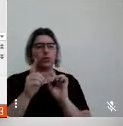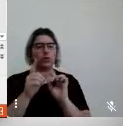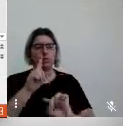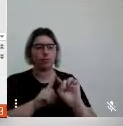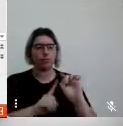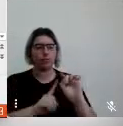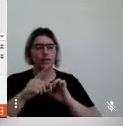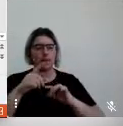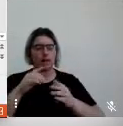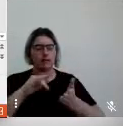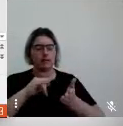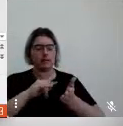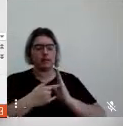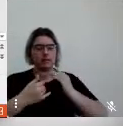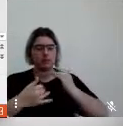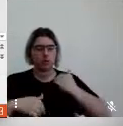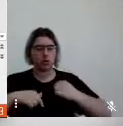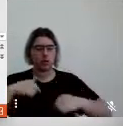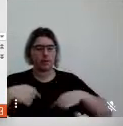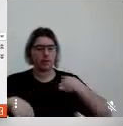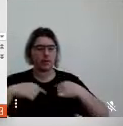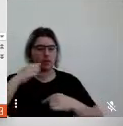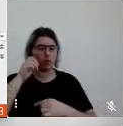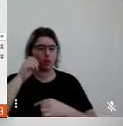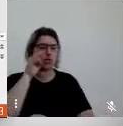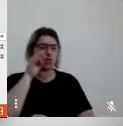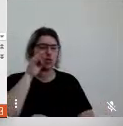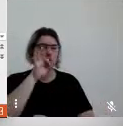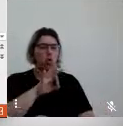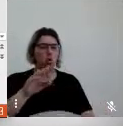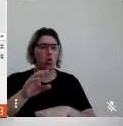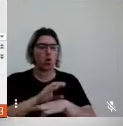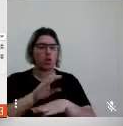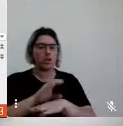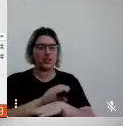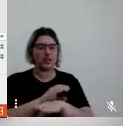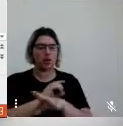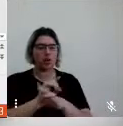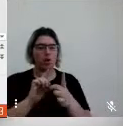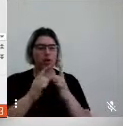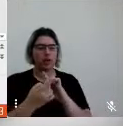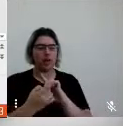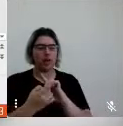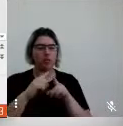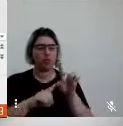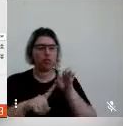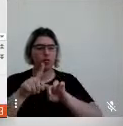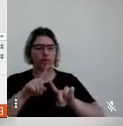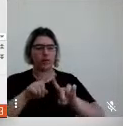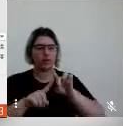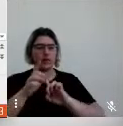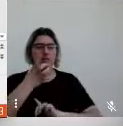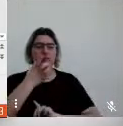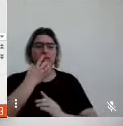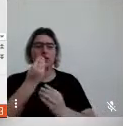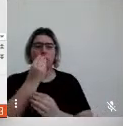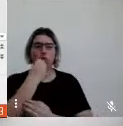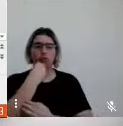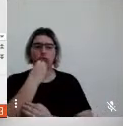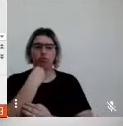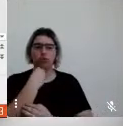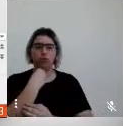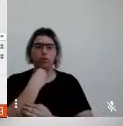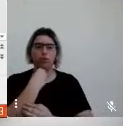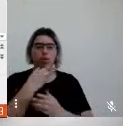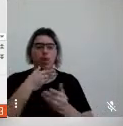metabólico o con alteración de colesterol o triglicéridos, un consumo de probióticos se ha visto que va a ayudar a